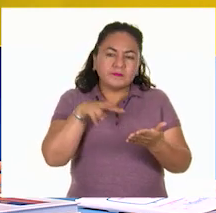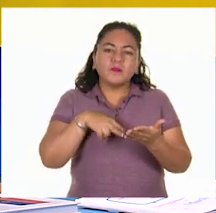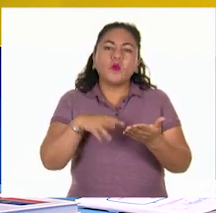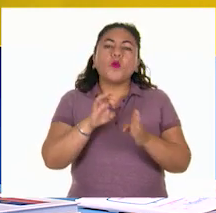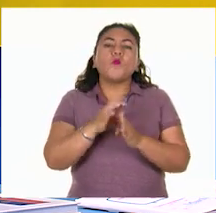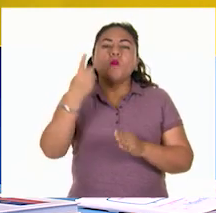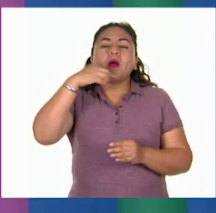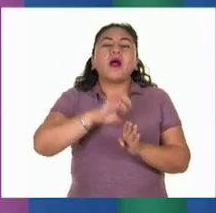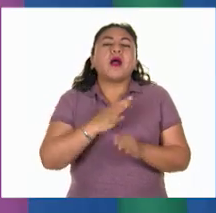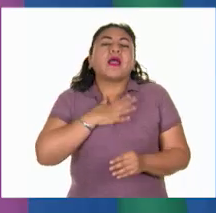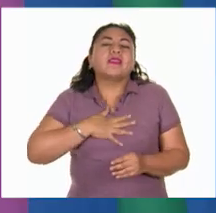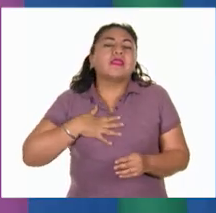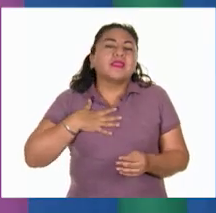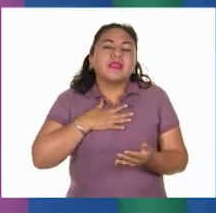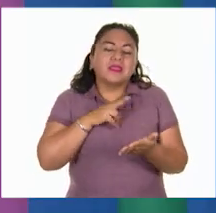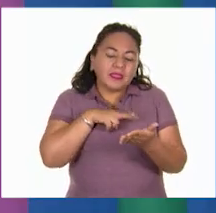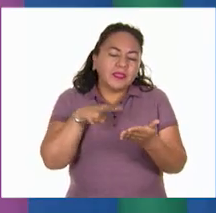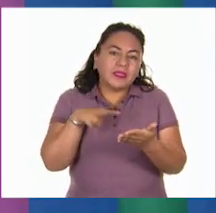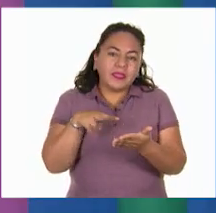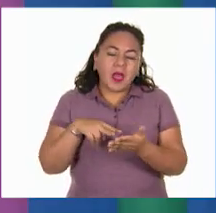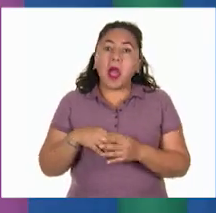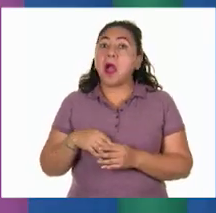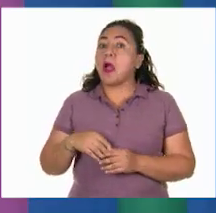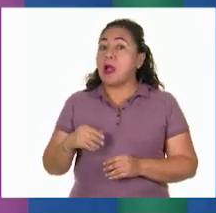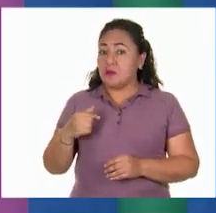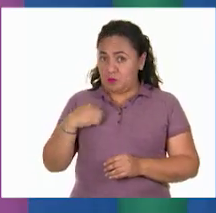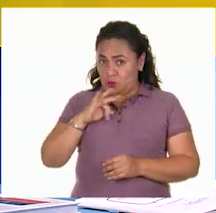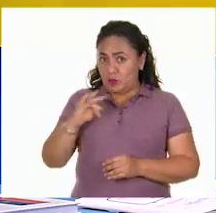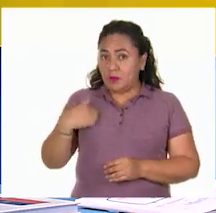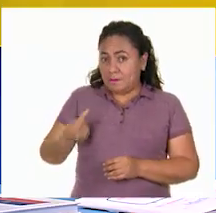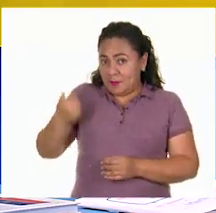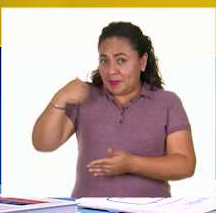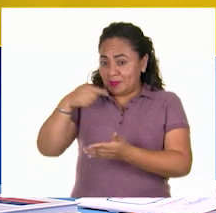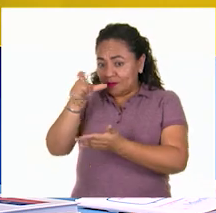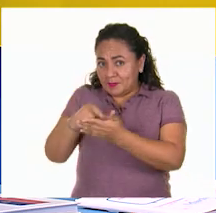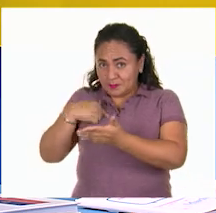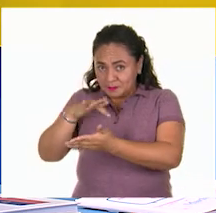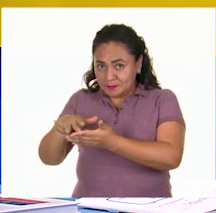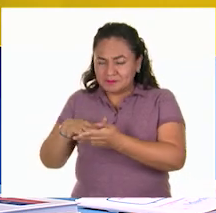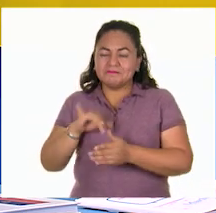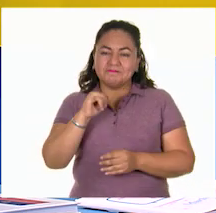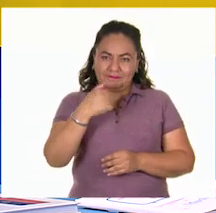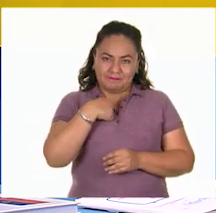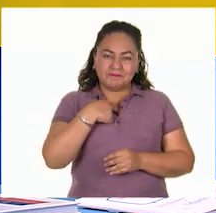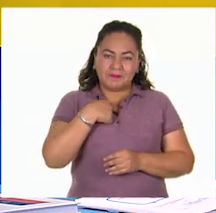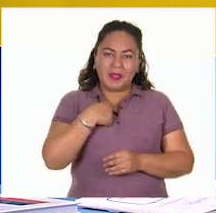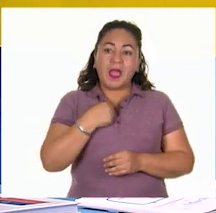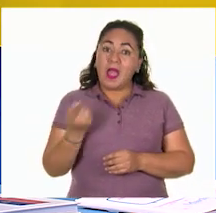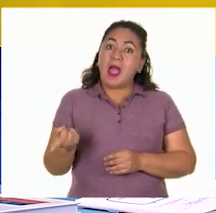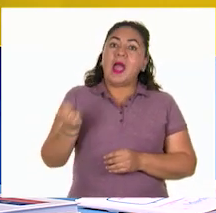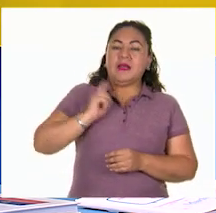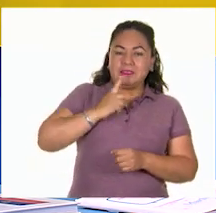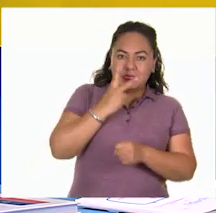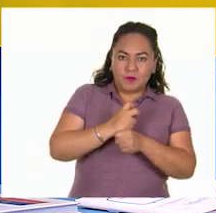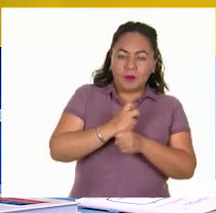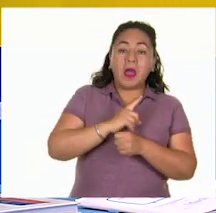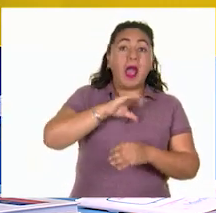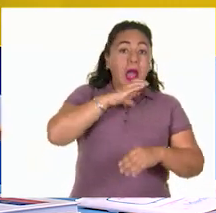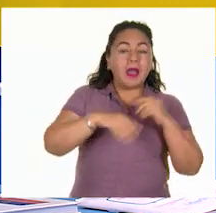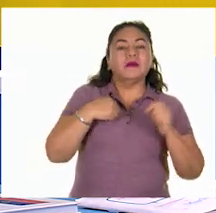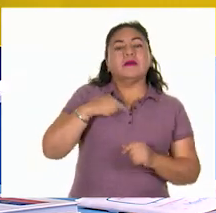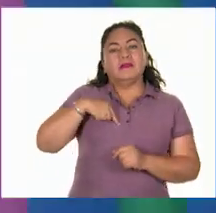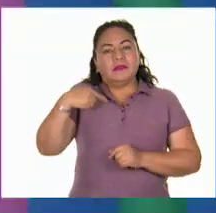de hacerlo. Me encanta. ¿Puedo leer la primera parte entonces? Claro que sí, María. Yo leo la segunda y tú la